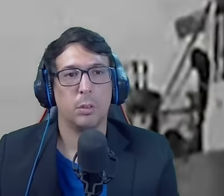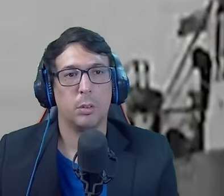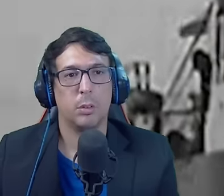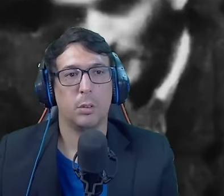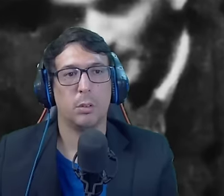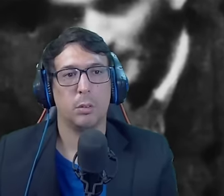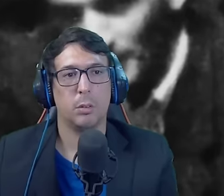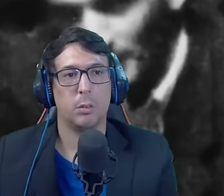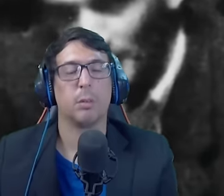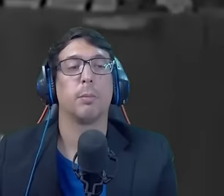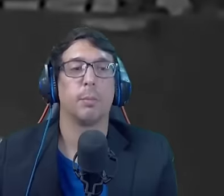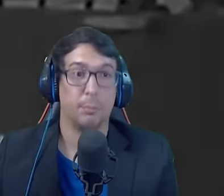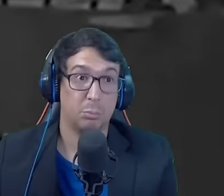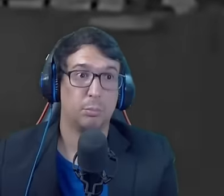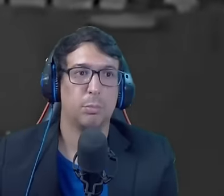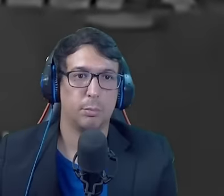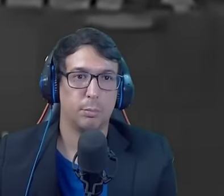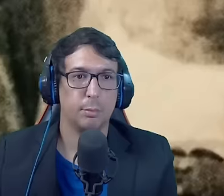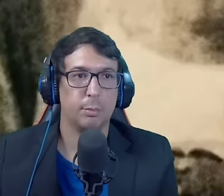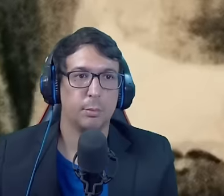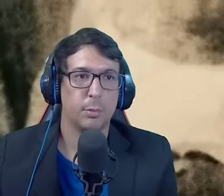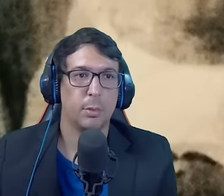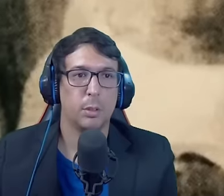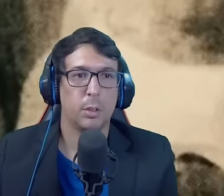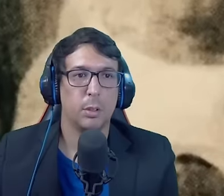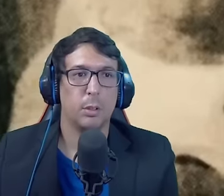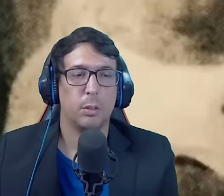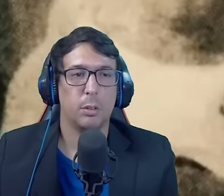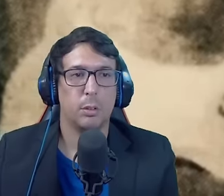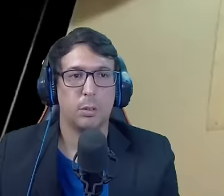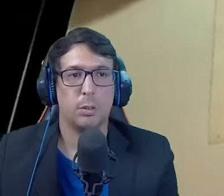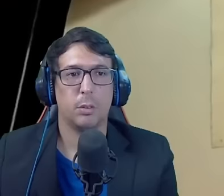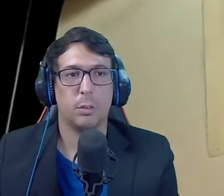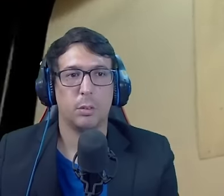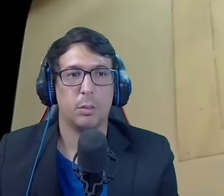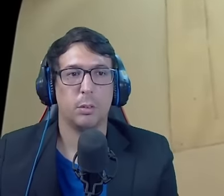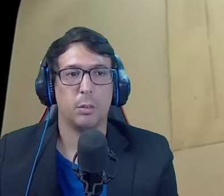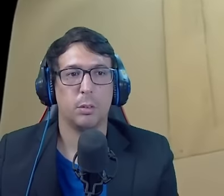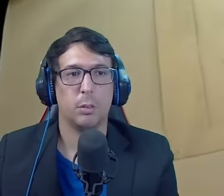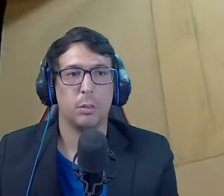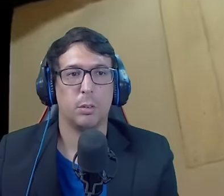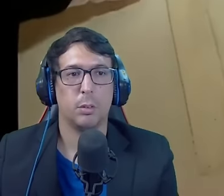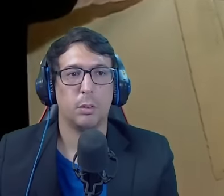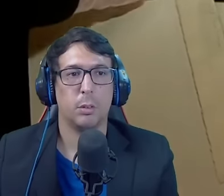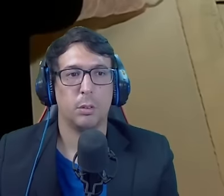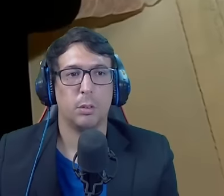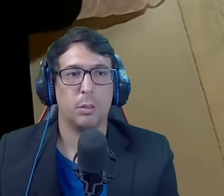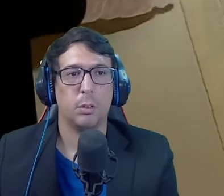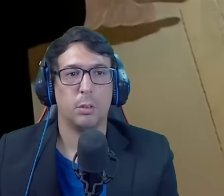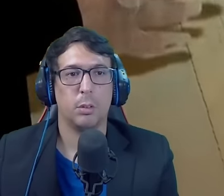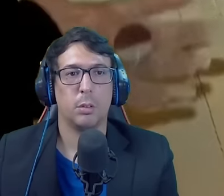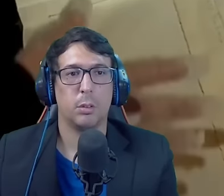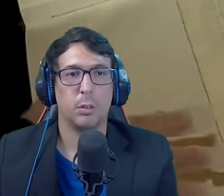cual llegarían a marcar pauta. ¿Qué hizo Roser Bru? Roser Bru es una de las personas de las,